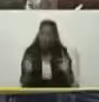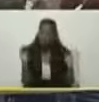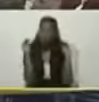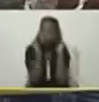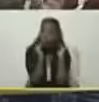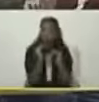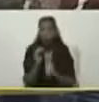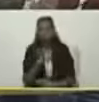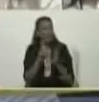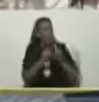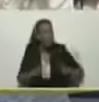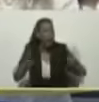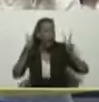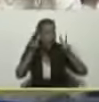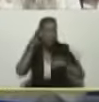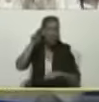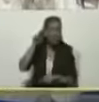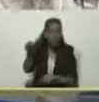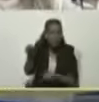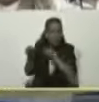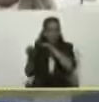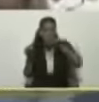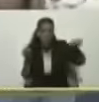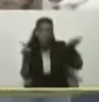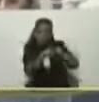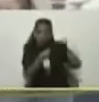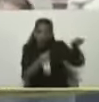a los valores